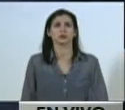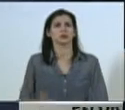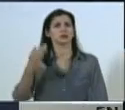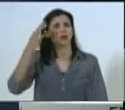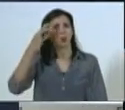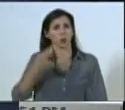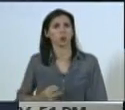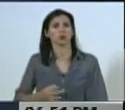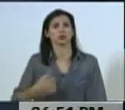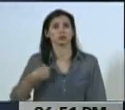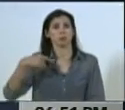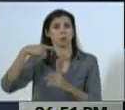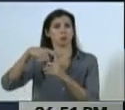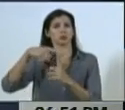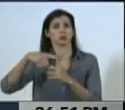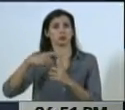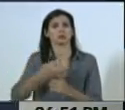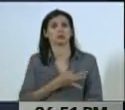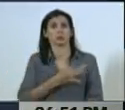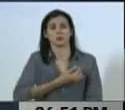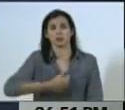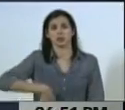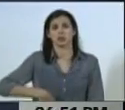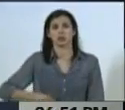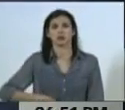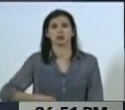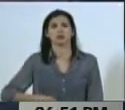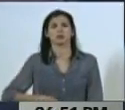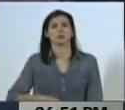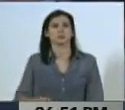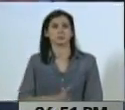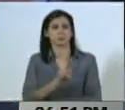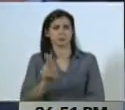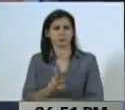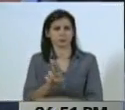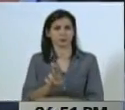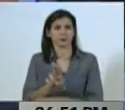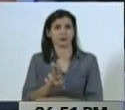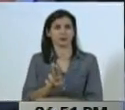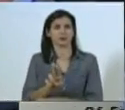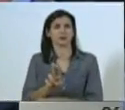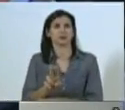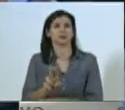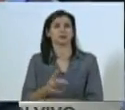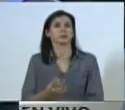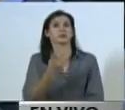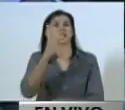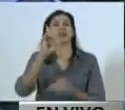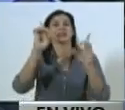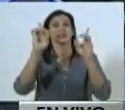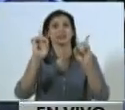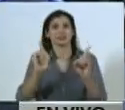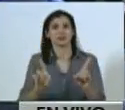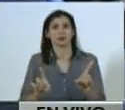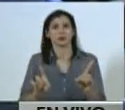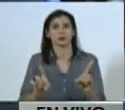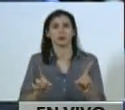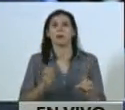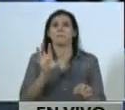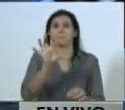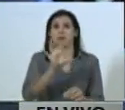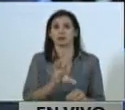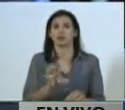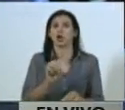y soy optimista, señor presidente, que con la aplicación de esta histórica decisión alcanzada entre los